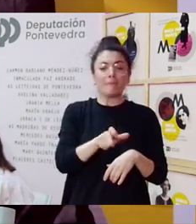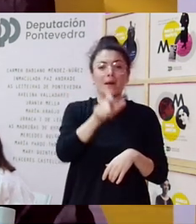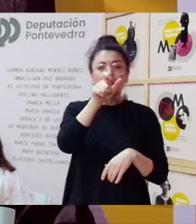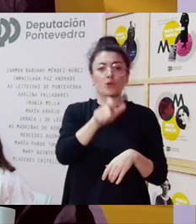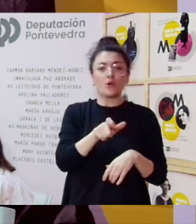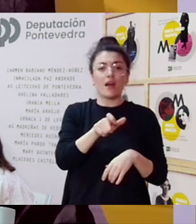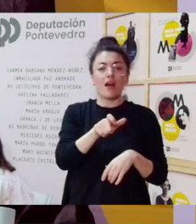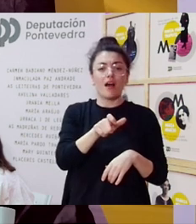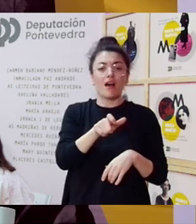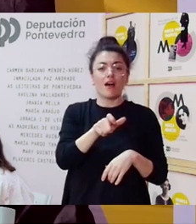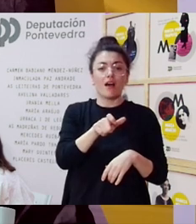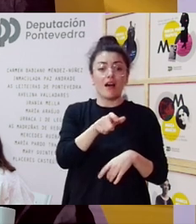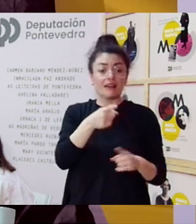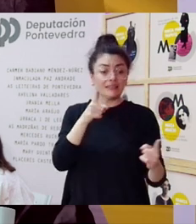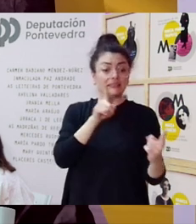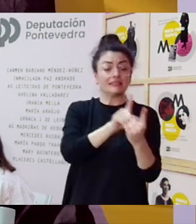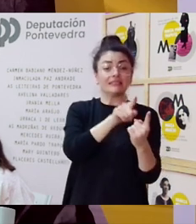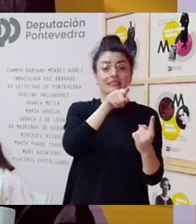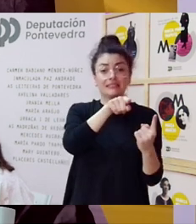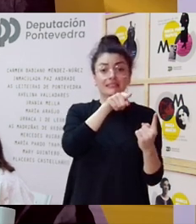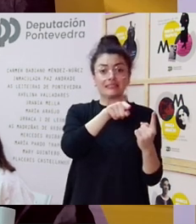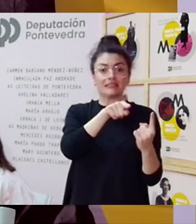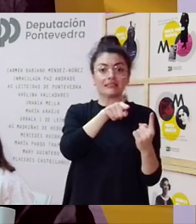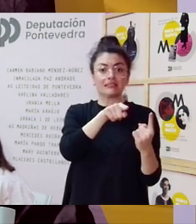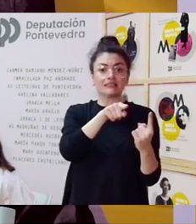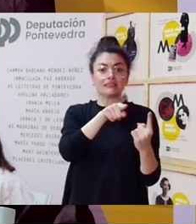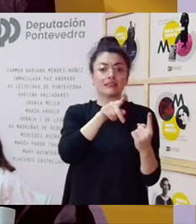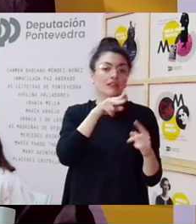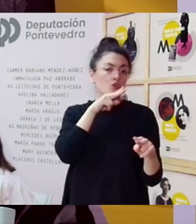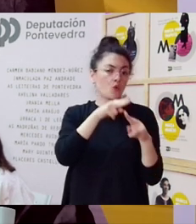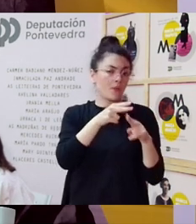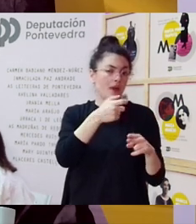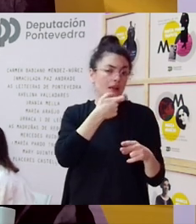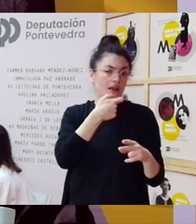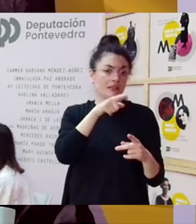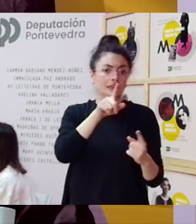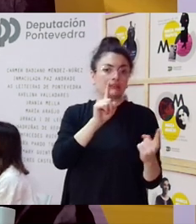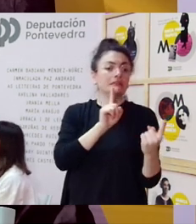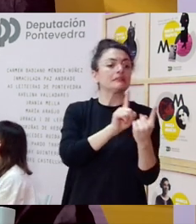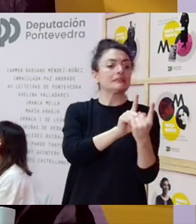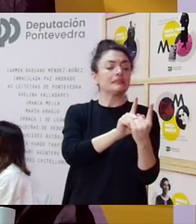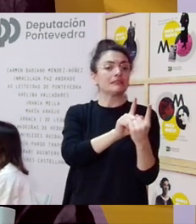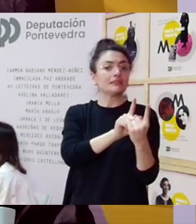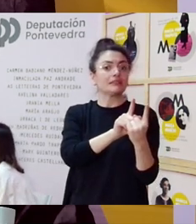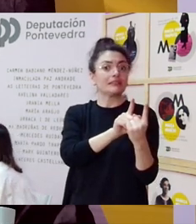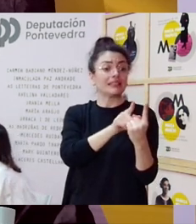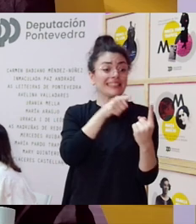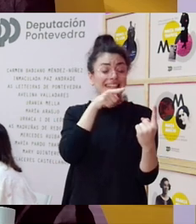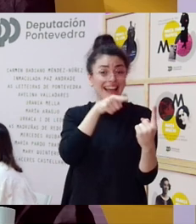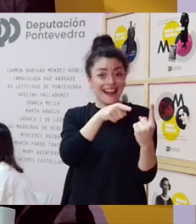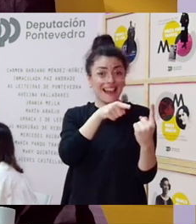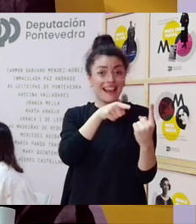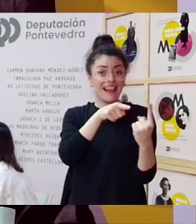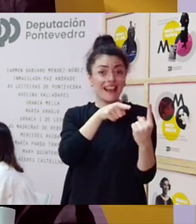que se chamaba Josef Spirk, que xa había sido,